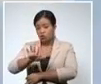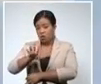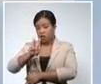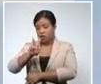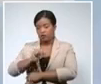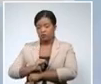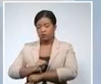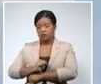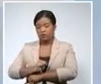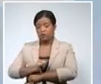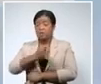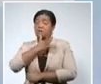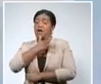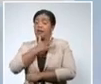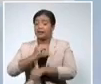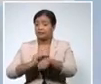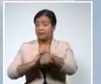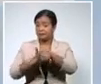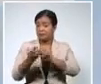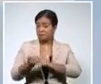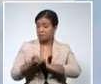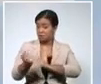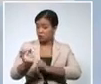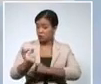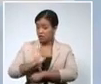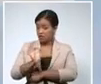sospechosos también incrementado